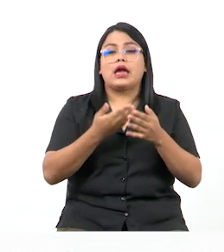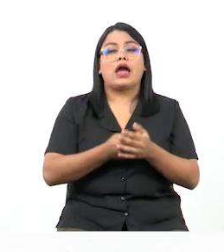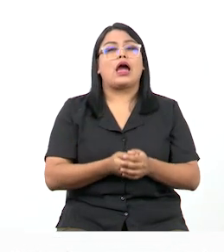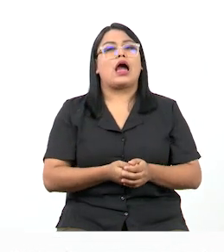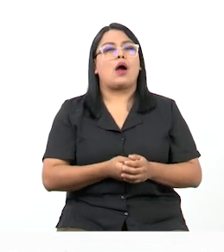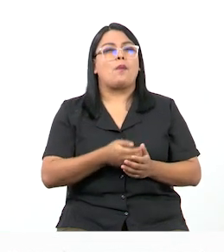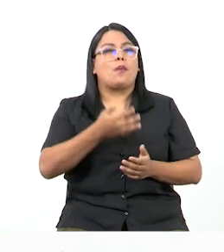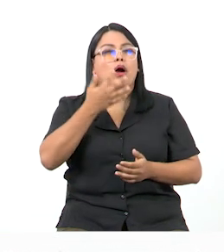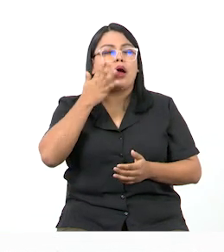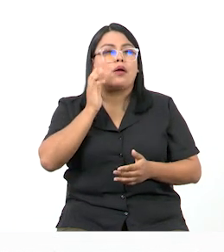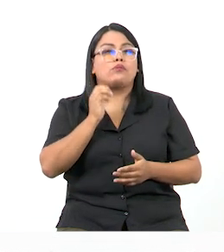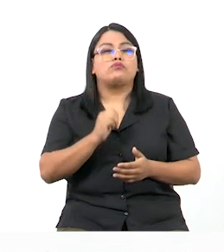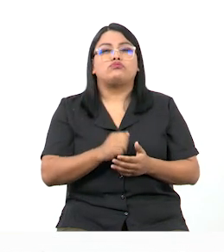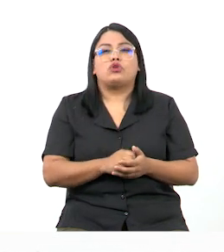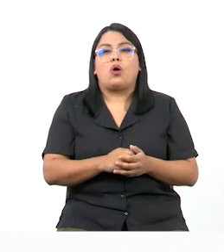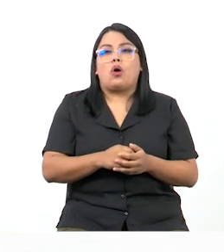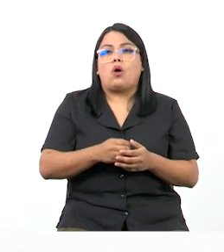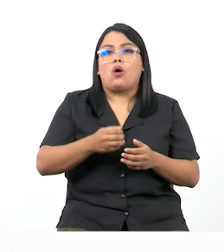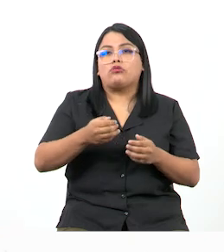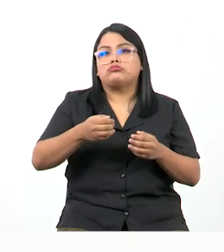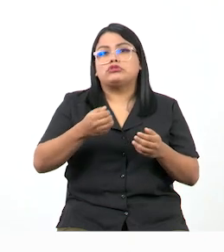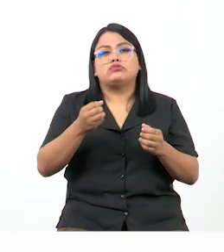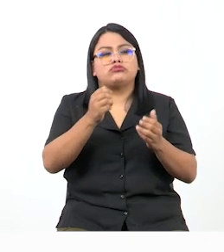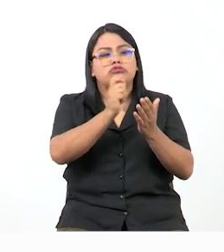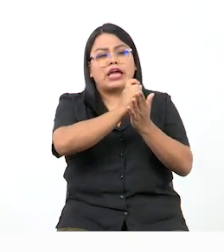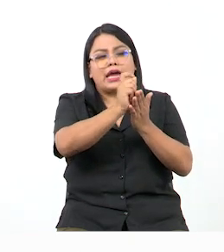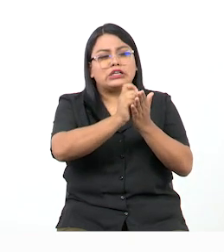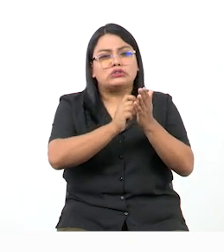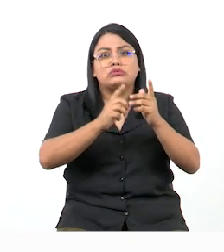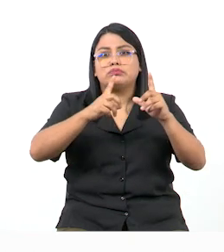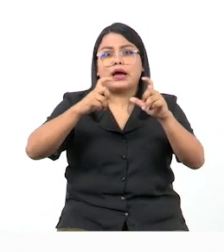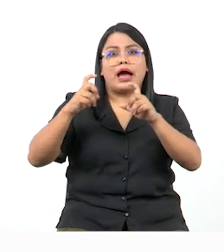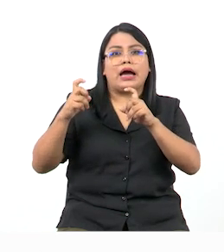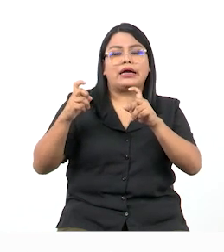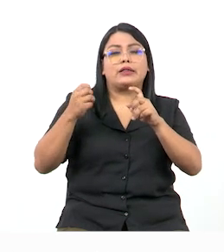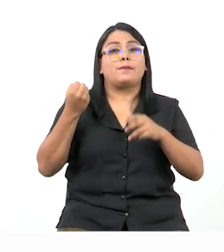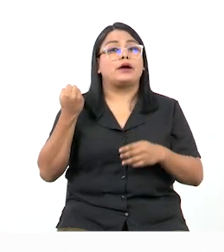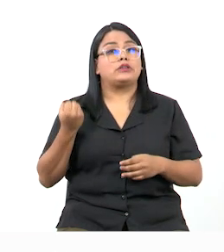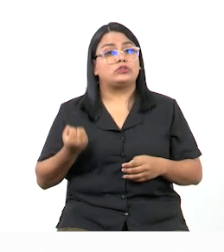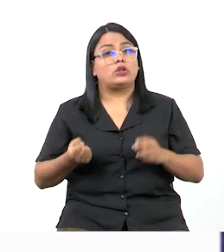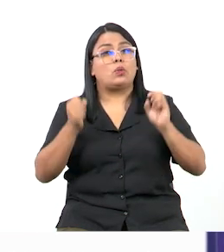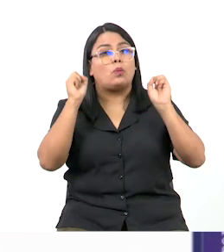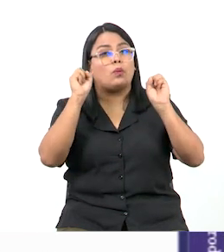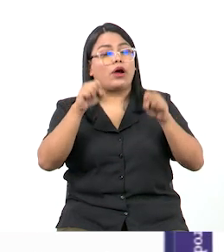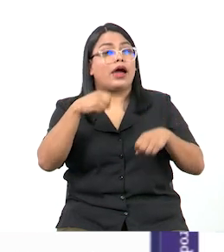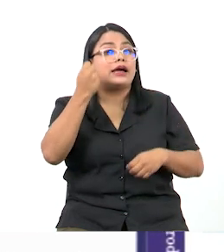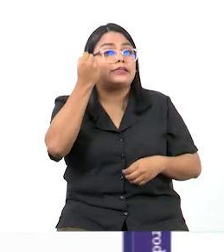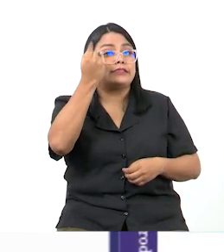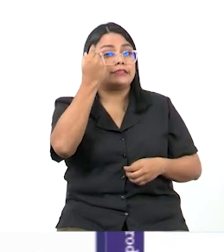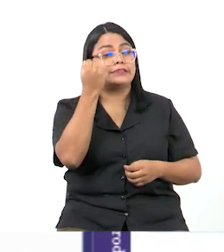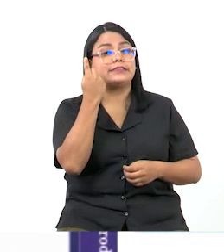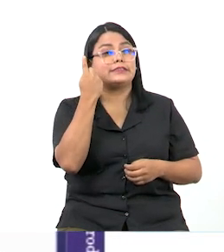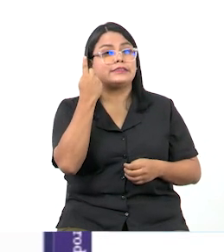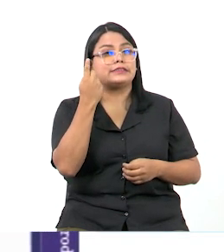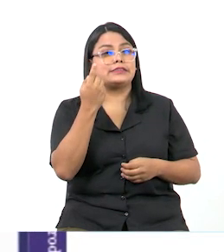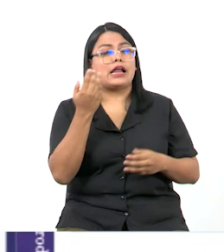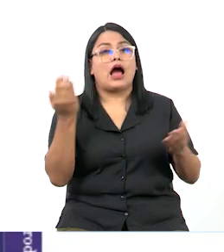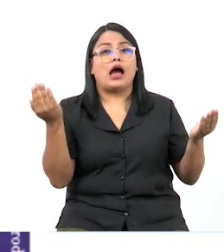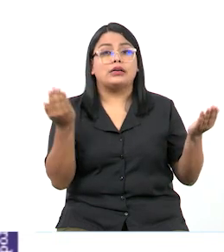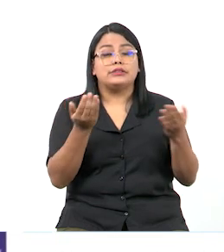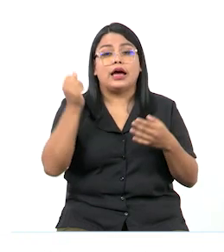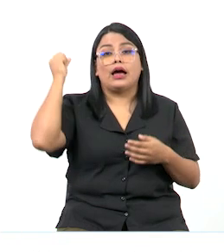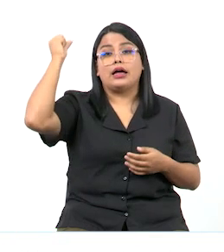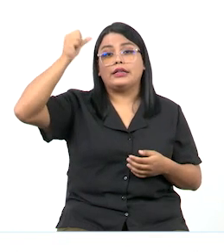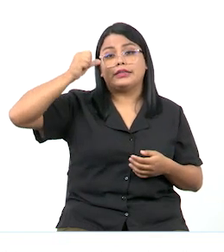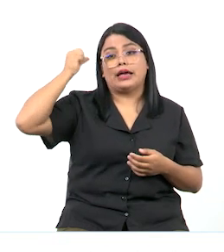Se explica cómo se debe interpretar una obra de arte o un texto con imágenes, para que el estudiantado comprenda cómo